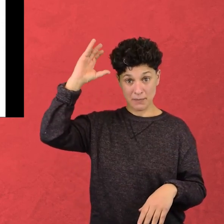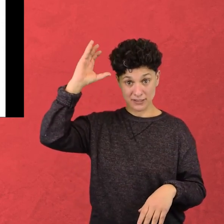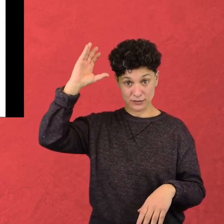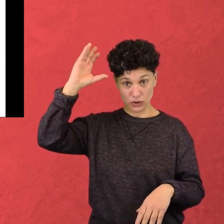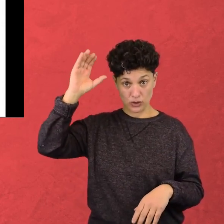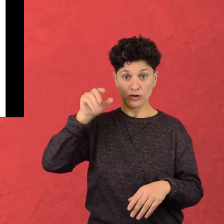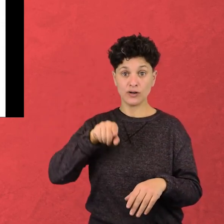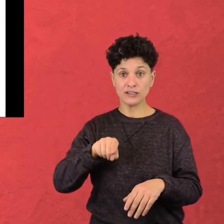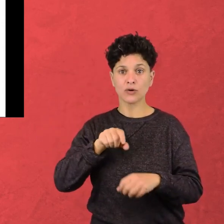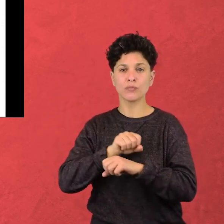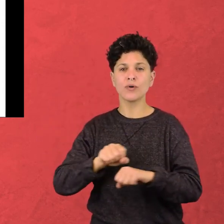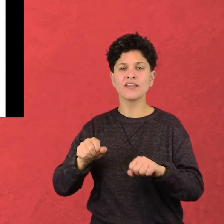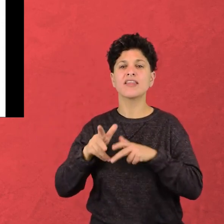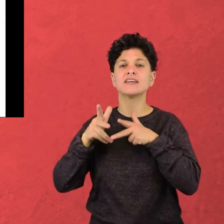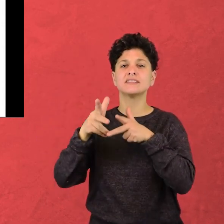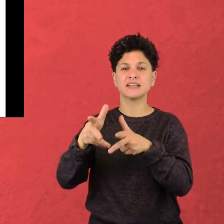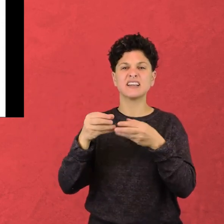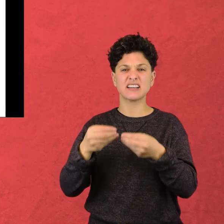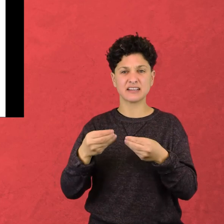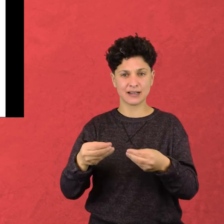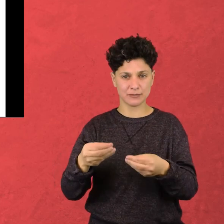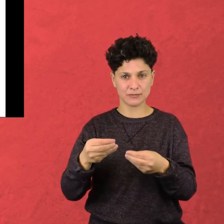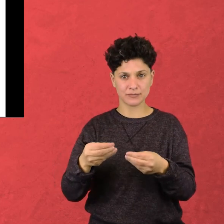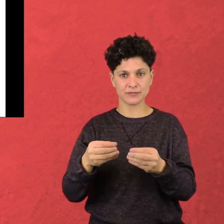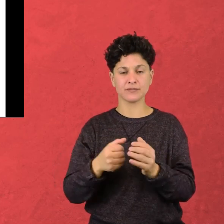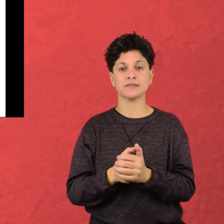Para perfilar un poco más el temperamento,